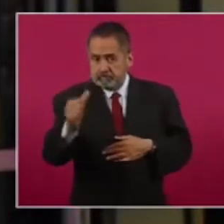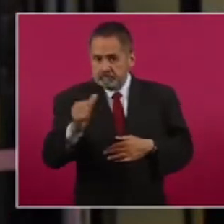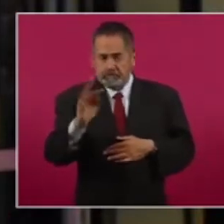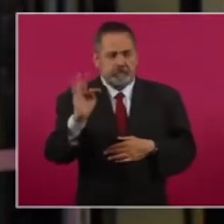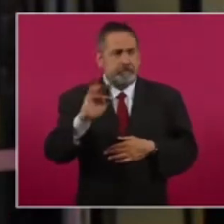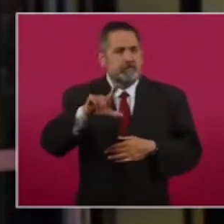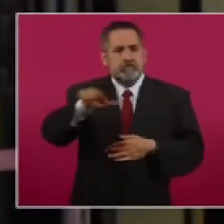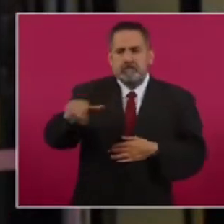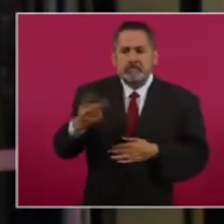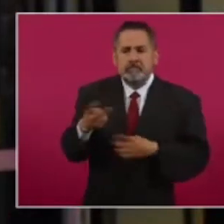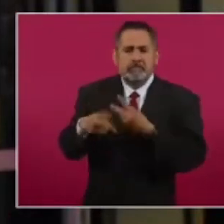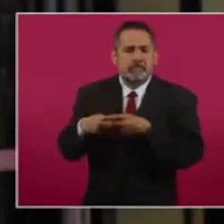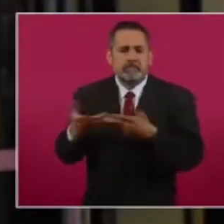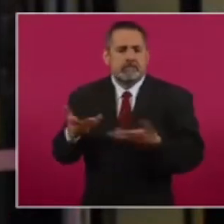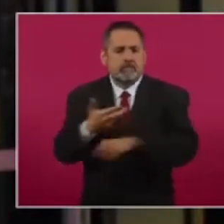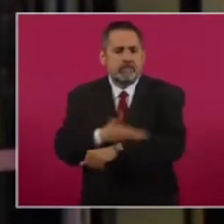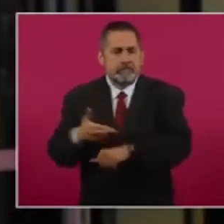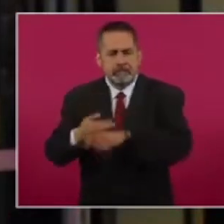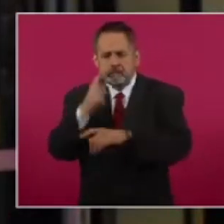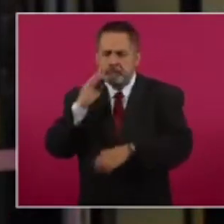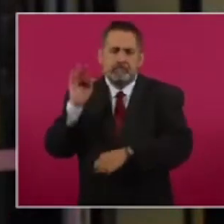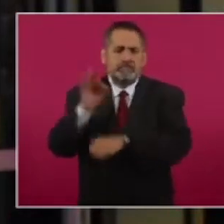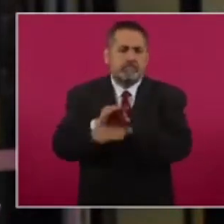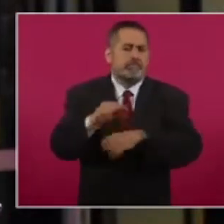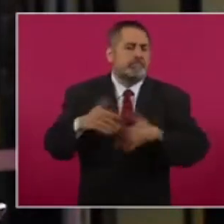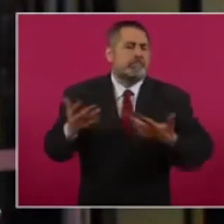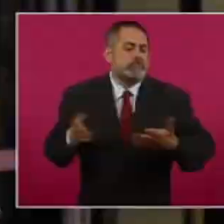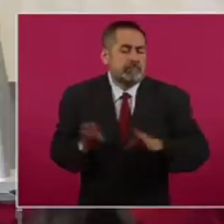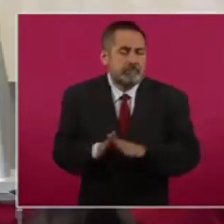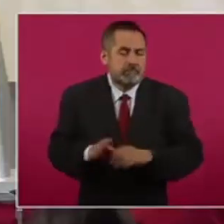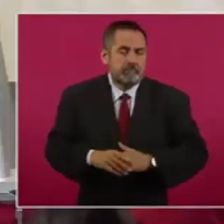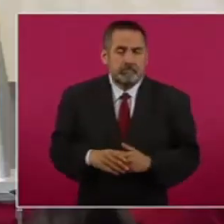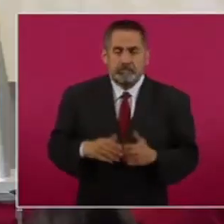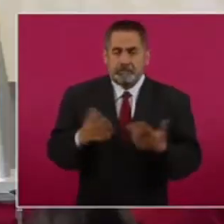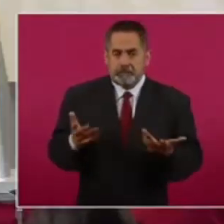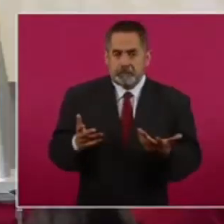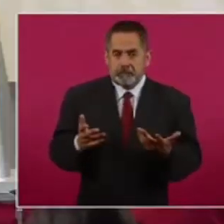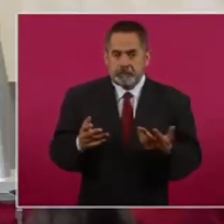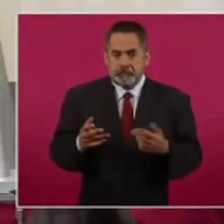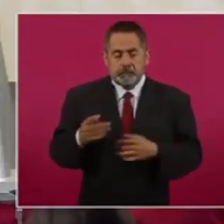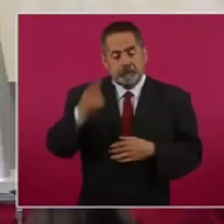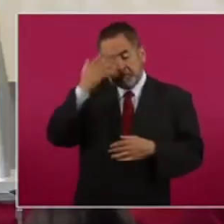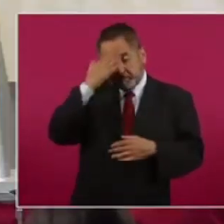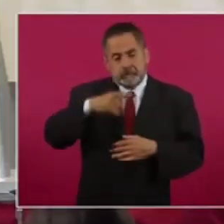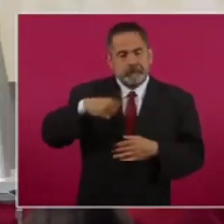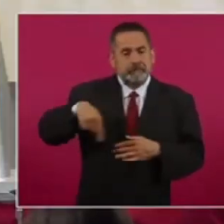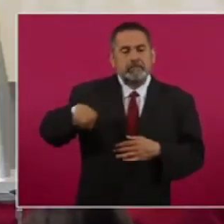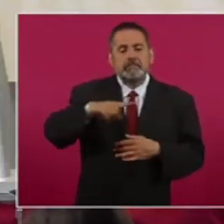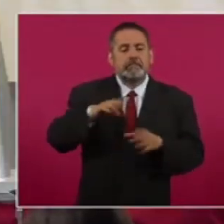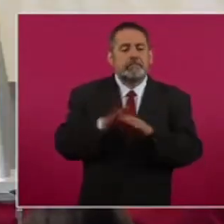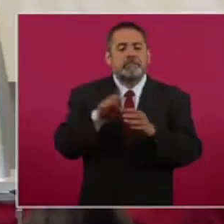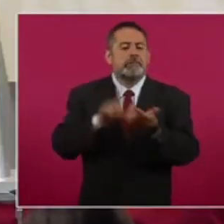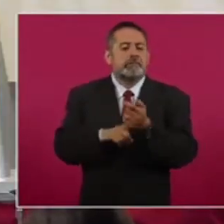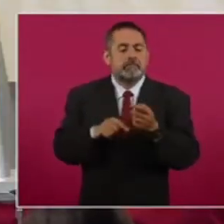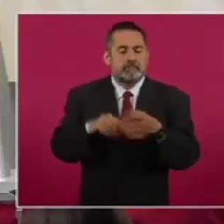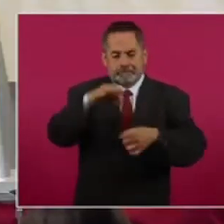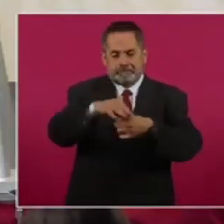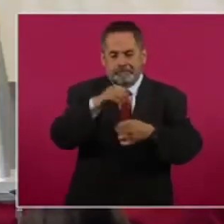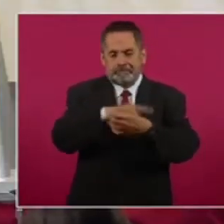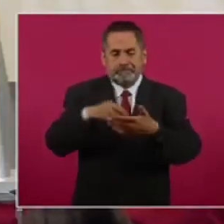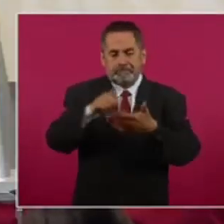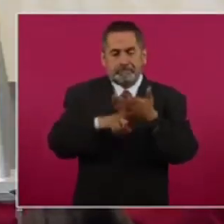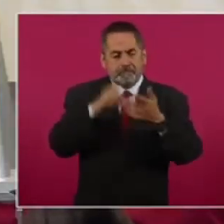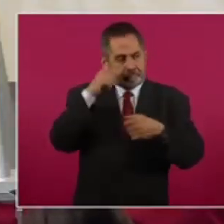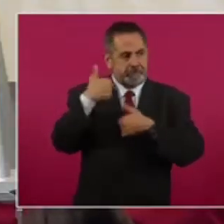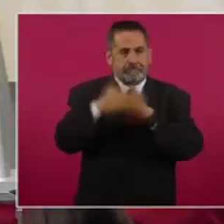acciones emprendería su gobierno para fortalecer la democracia? Y es que, al final, todo se resume en el tema electoral para la